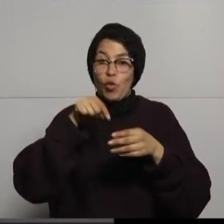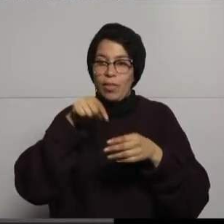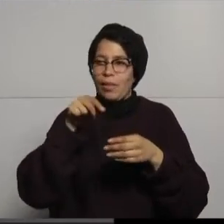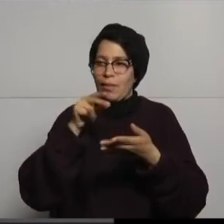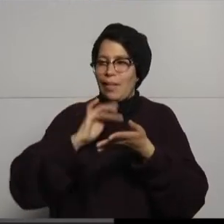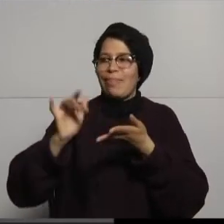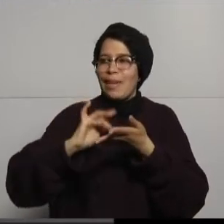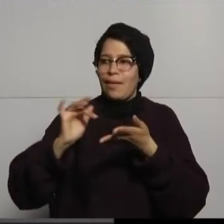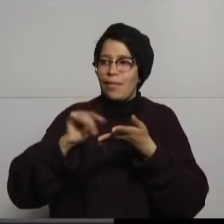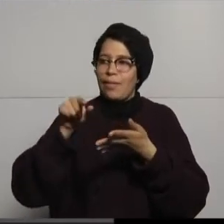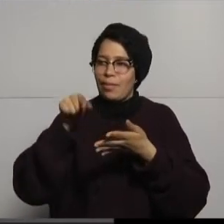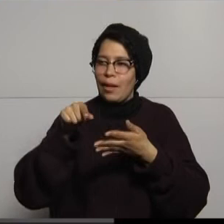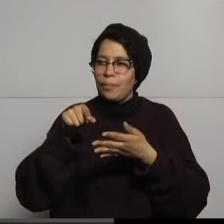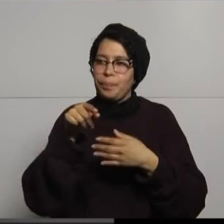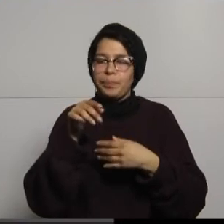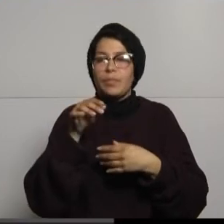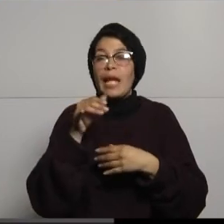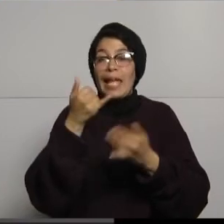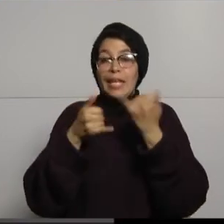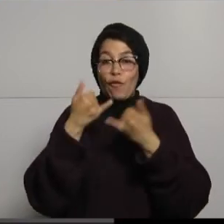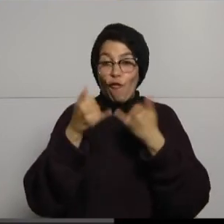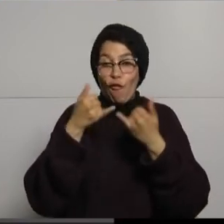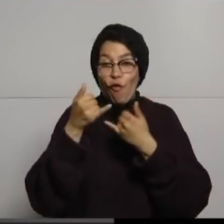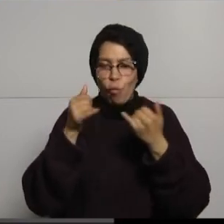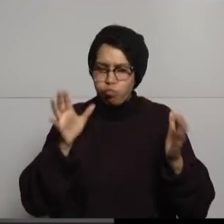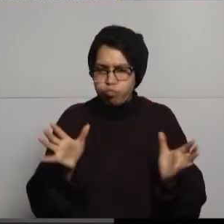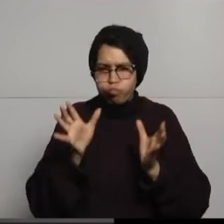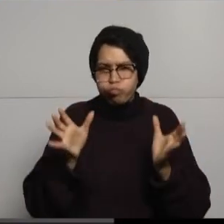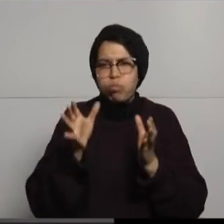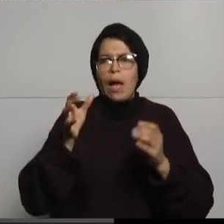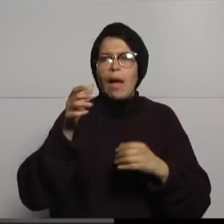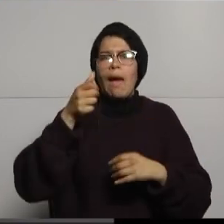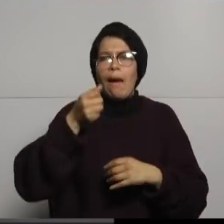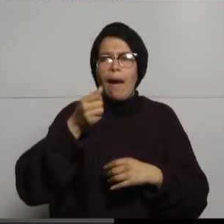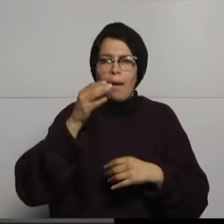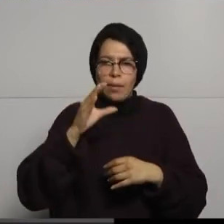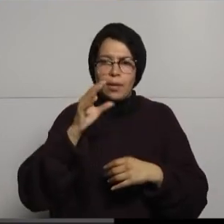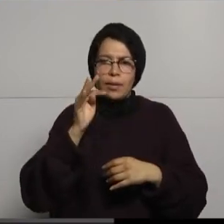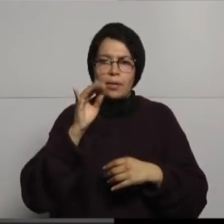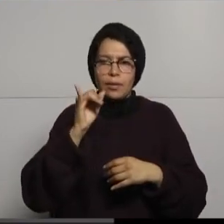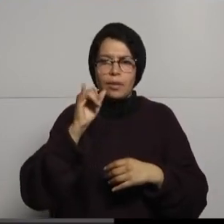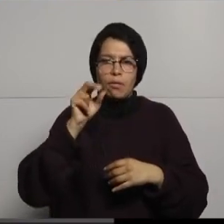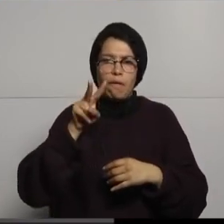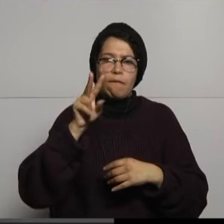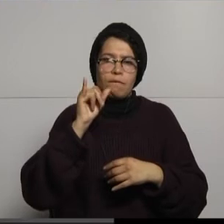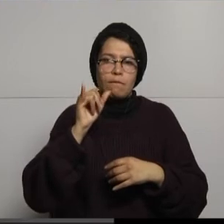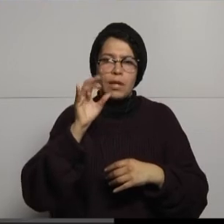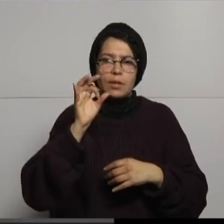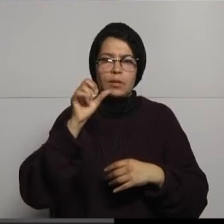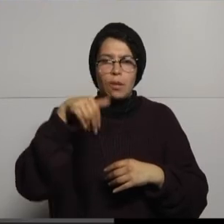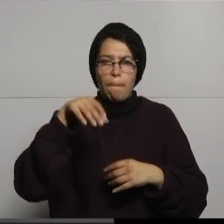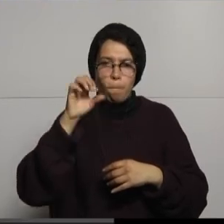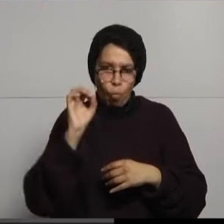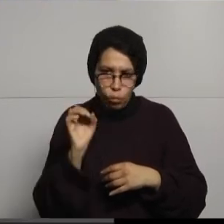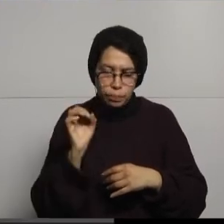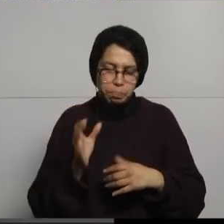que la respuesta que más porcentaje tenía ayer solo con 28 votos al